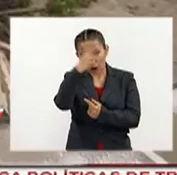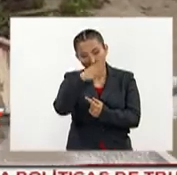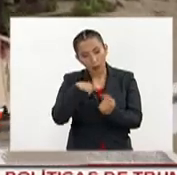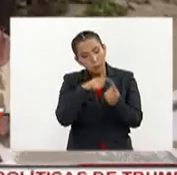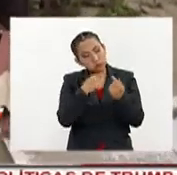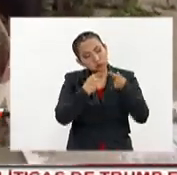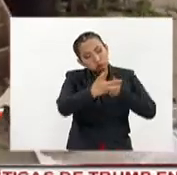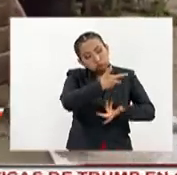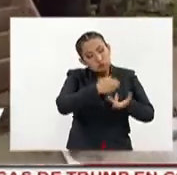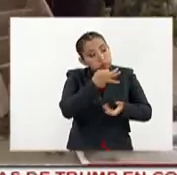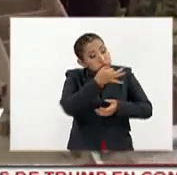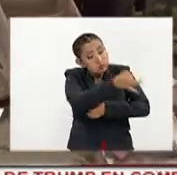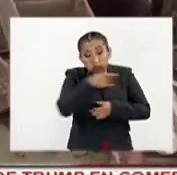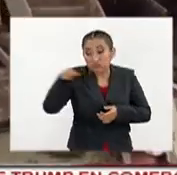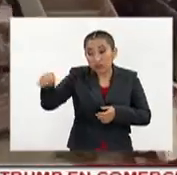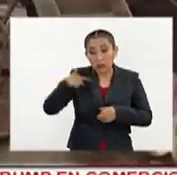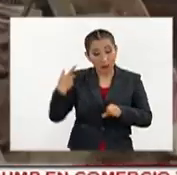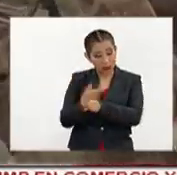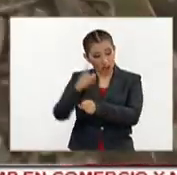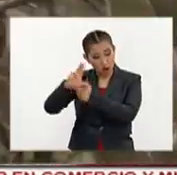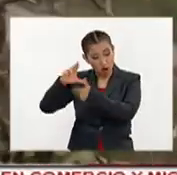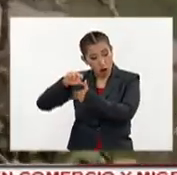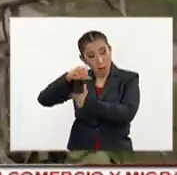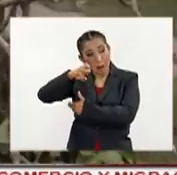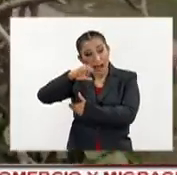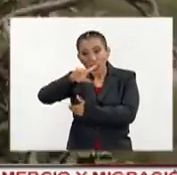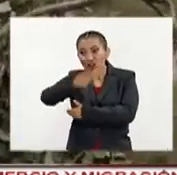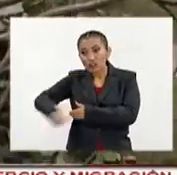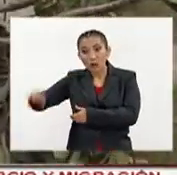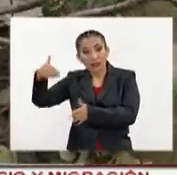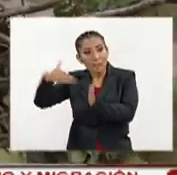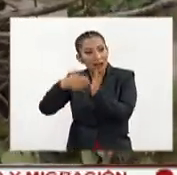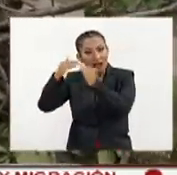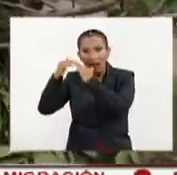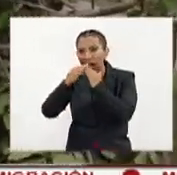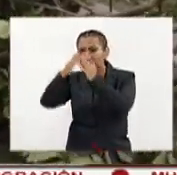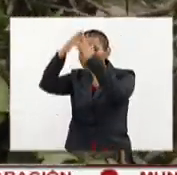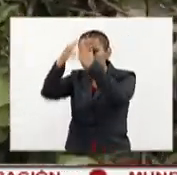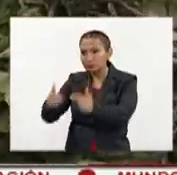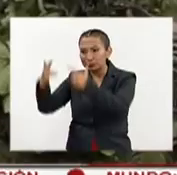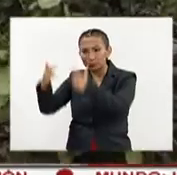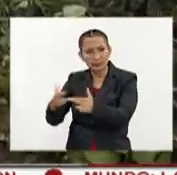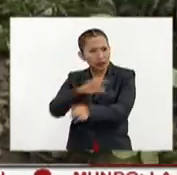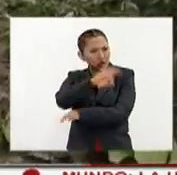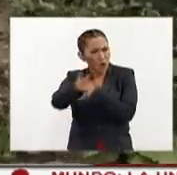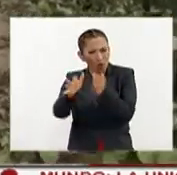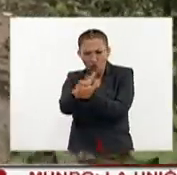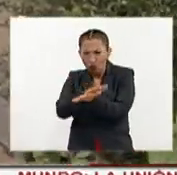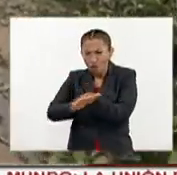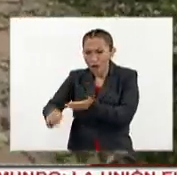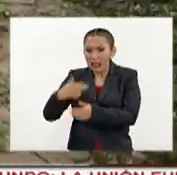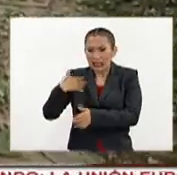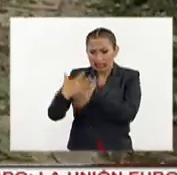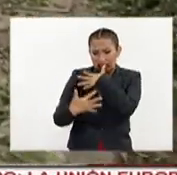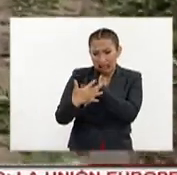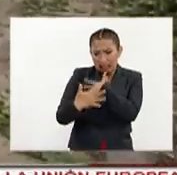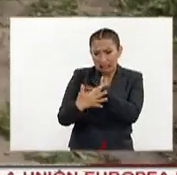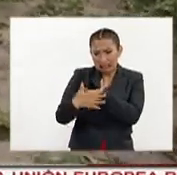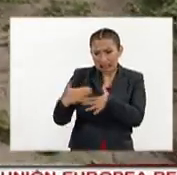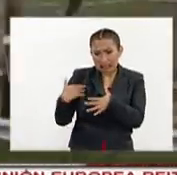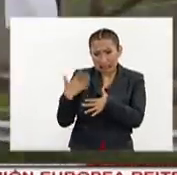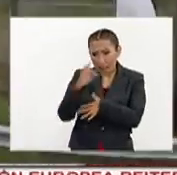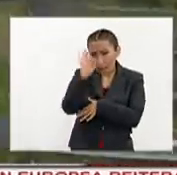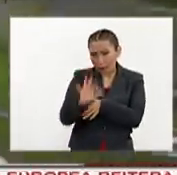Blanca, Rosselló le informó que tras el paso del huracán María, 250,000 viviendas quedaron destruidas y solo funcionan 15%.